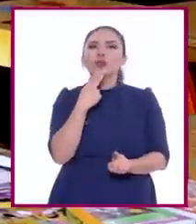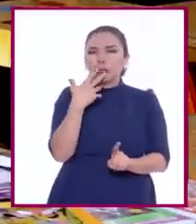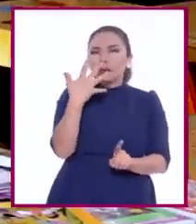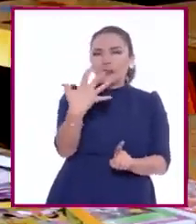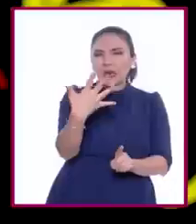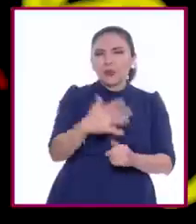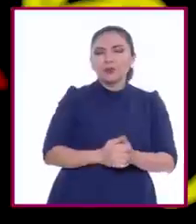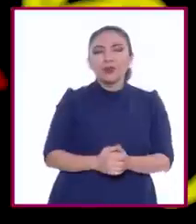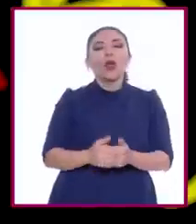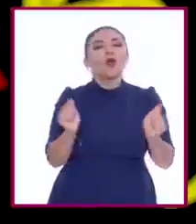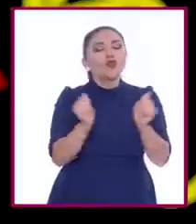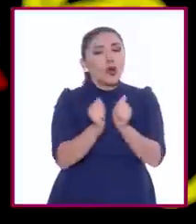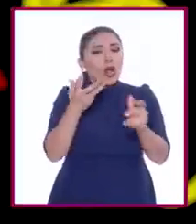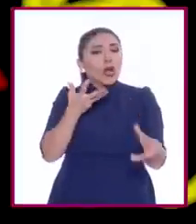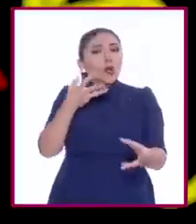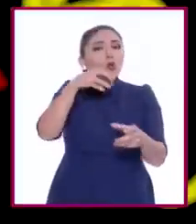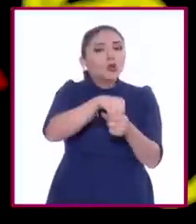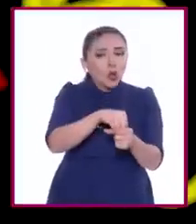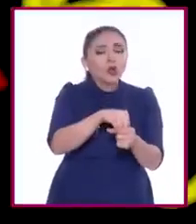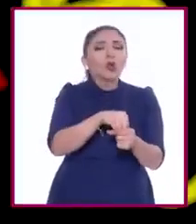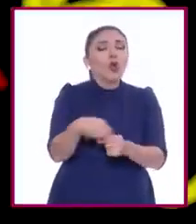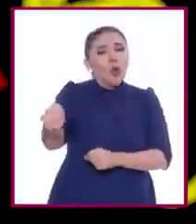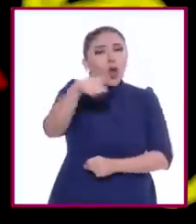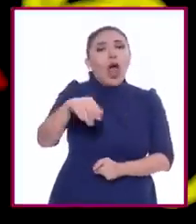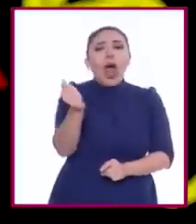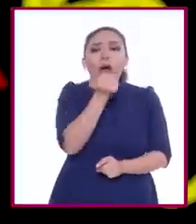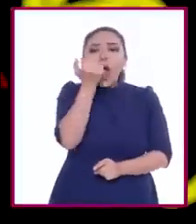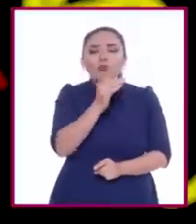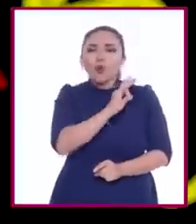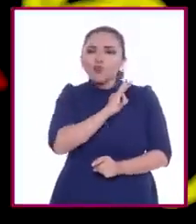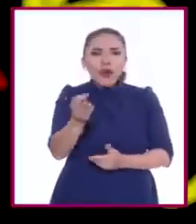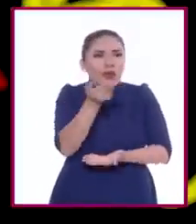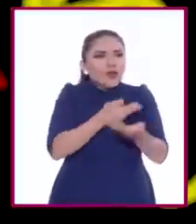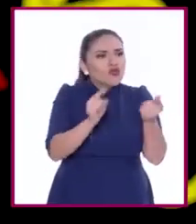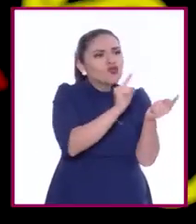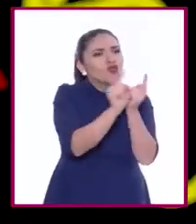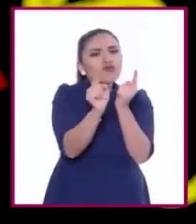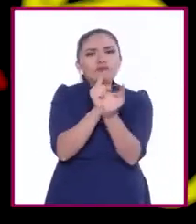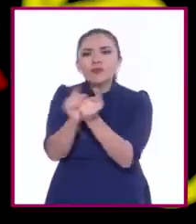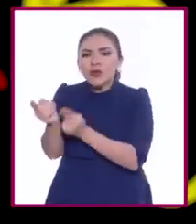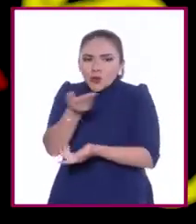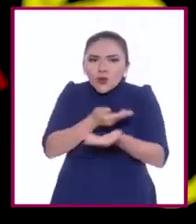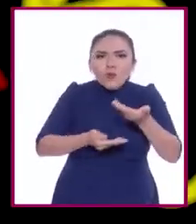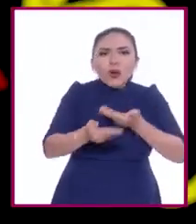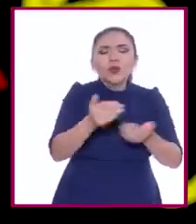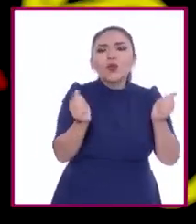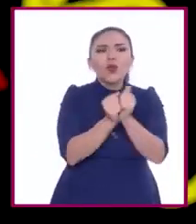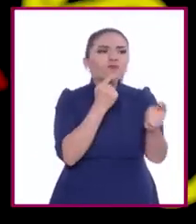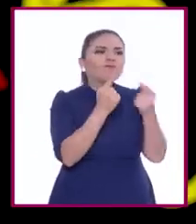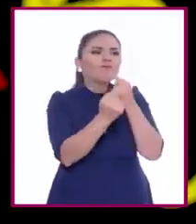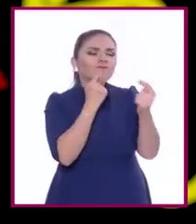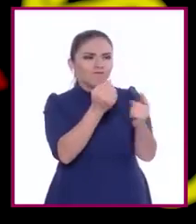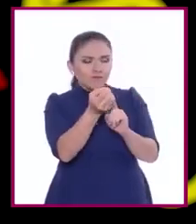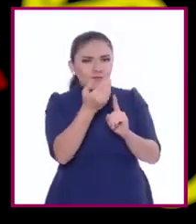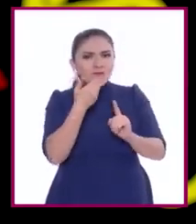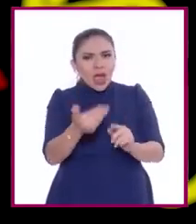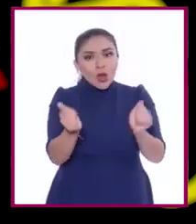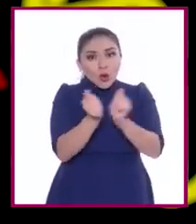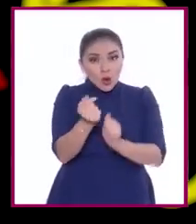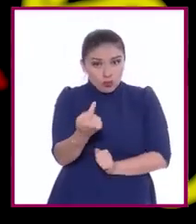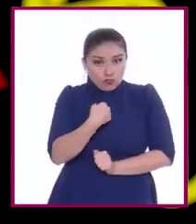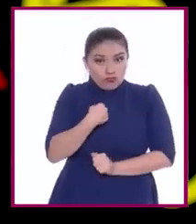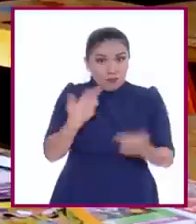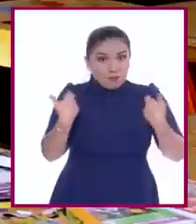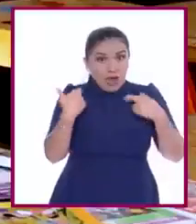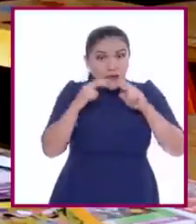utilicé 5. Pero desde la inclusión decolonial, donde los estudiantes van a convivir, compartir y poder tener un diálogo horizontal con